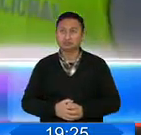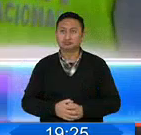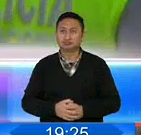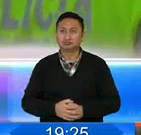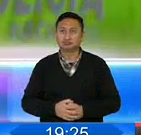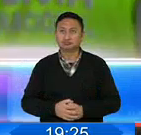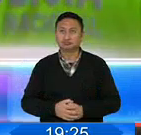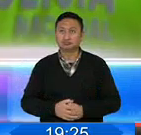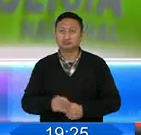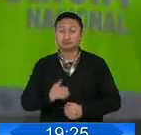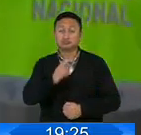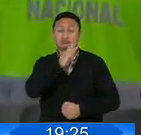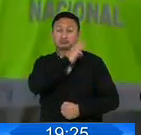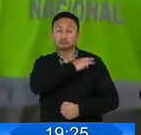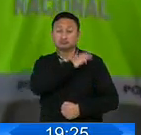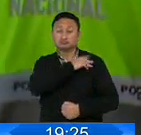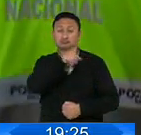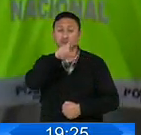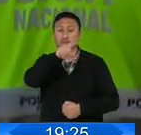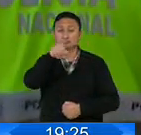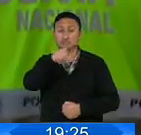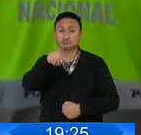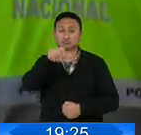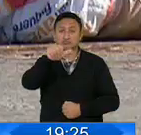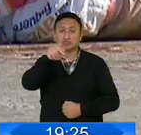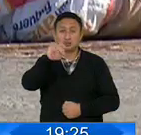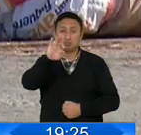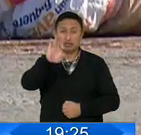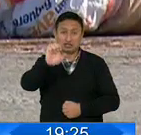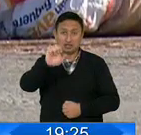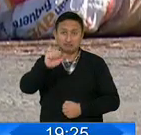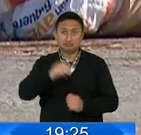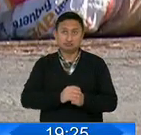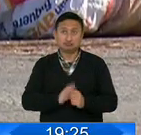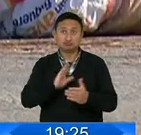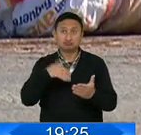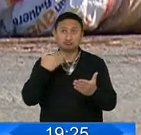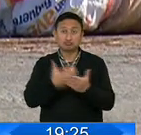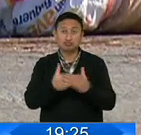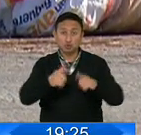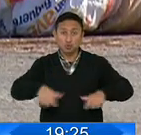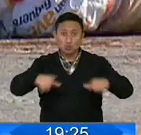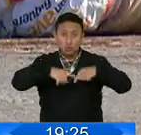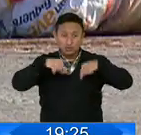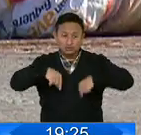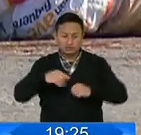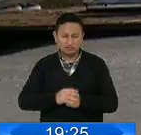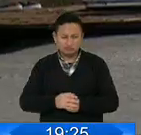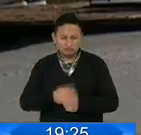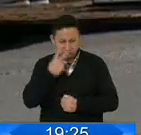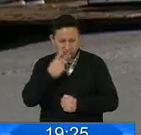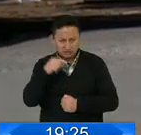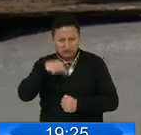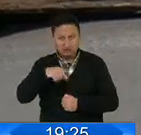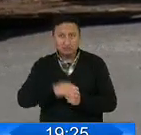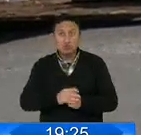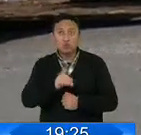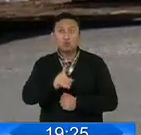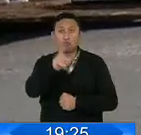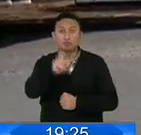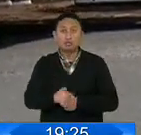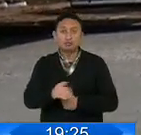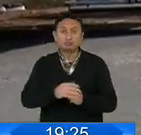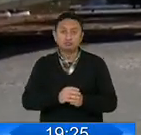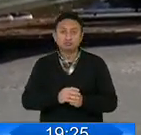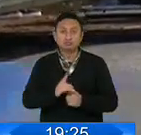El general César Zapata, comandante de la zona 8, acudió al sitio e informó que se trata de una persona de